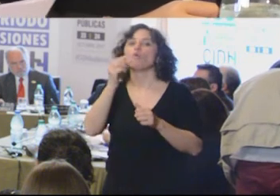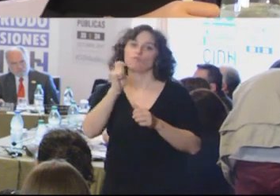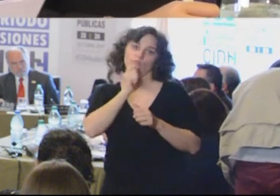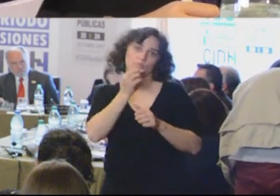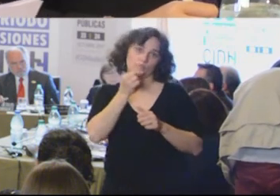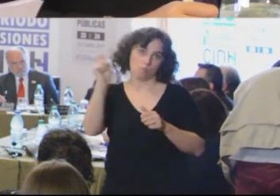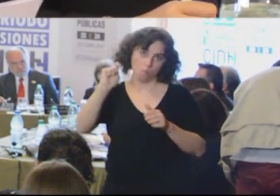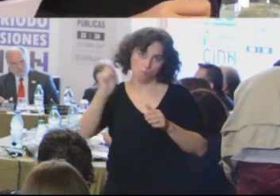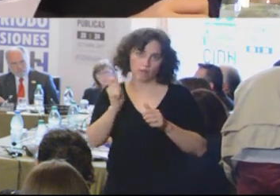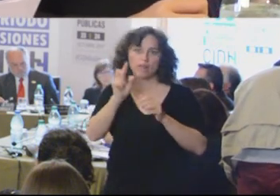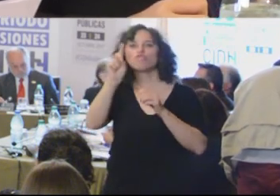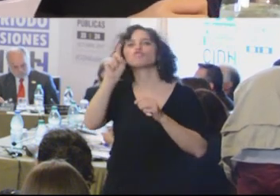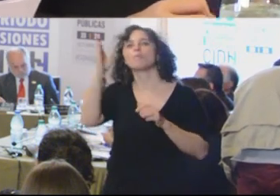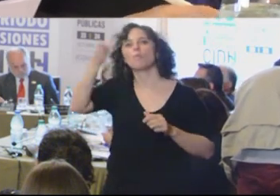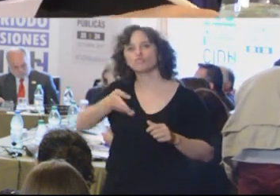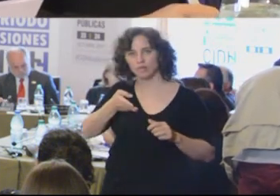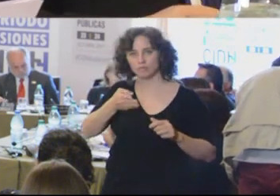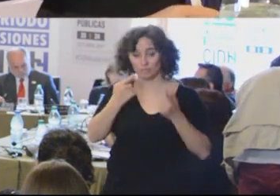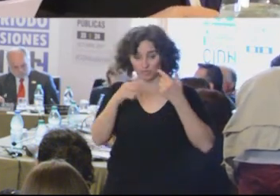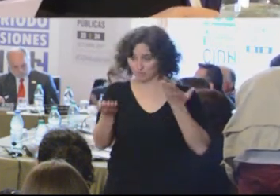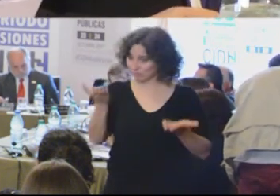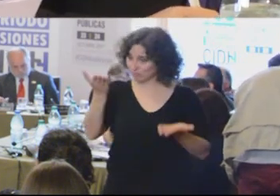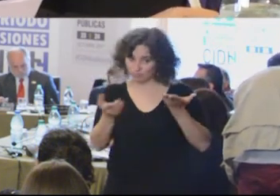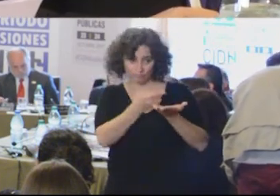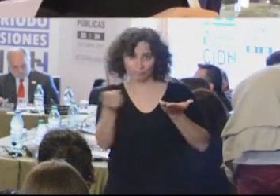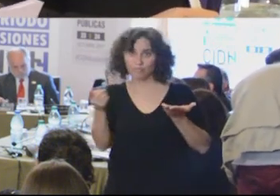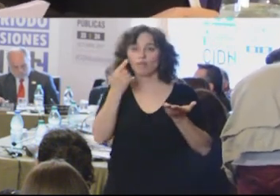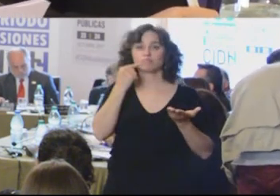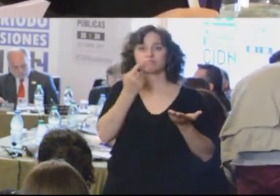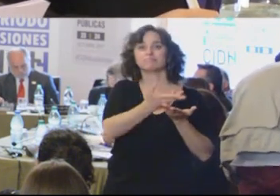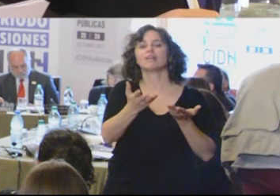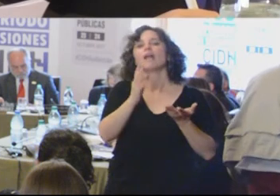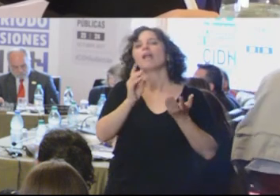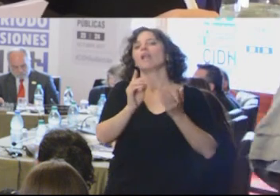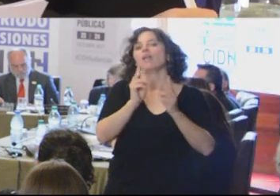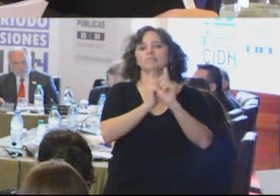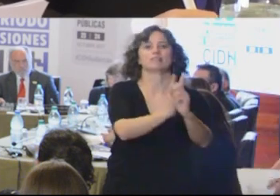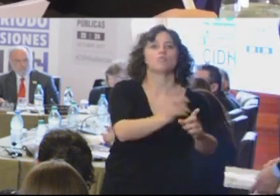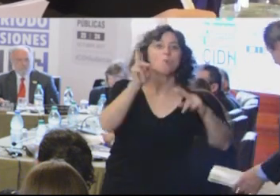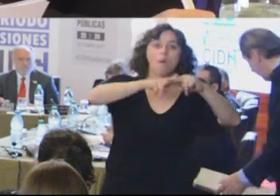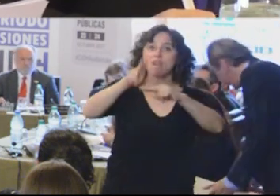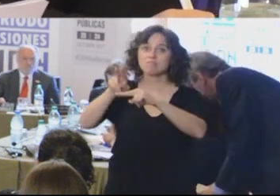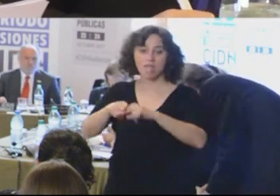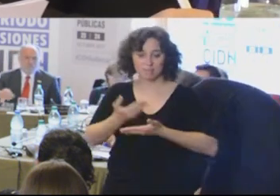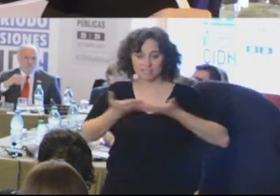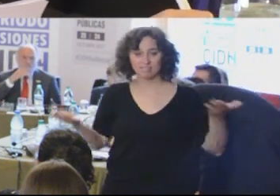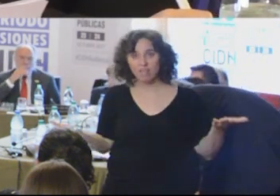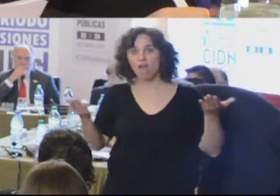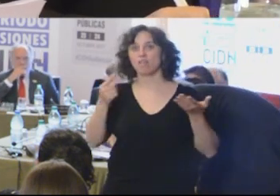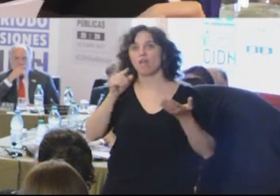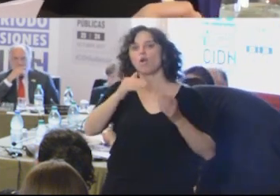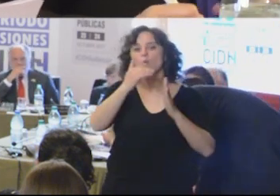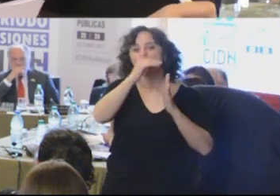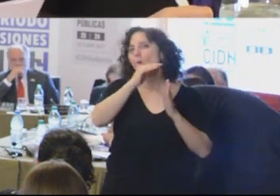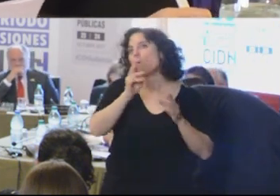las cifras oficiales indican que el desempeño y la persecución de las muertes presentadas ilegítimamente como bajas en